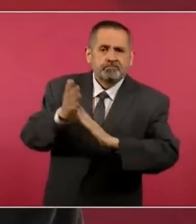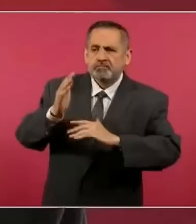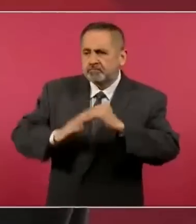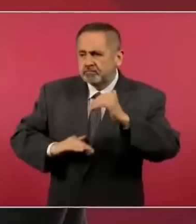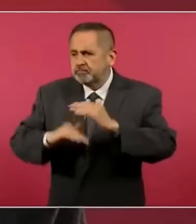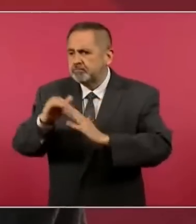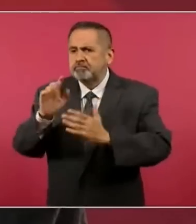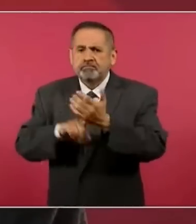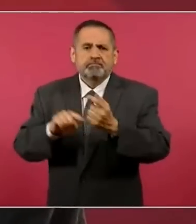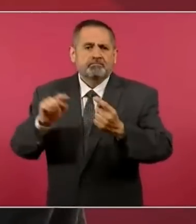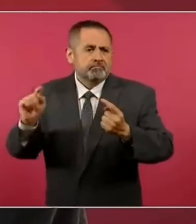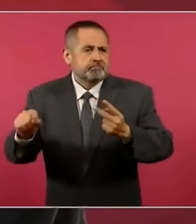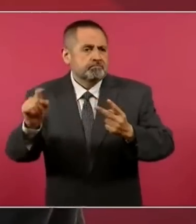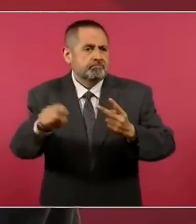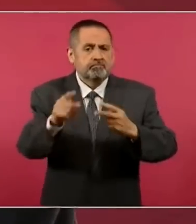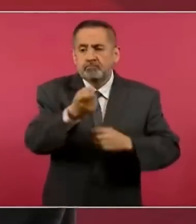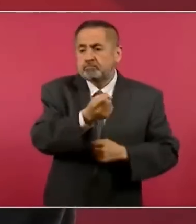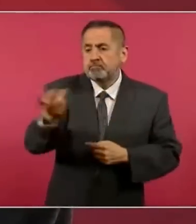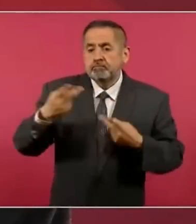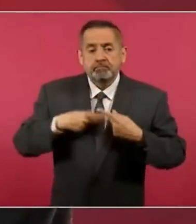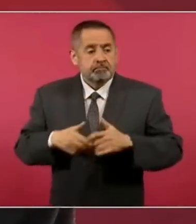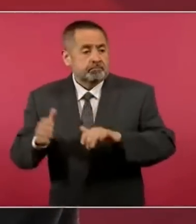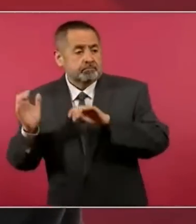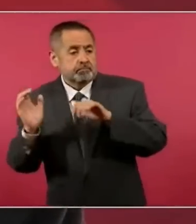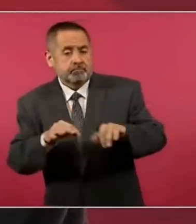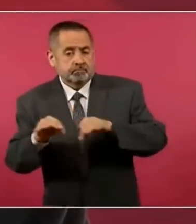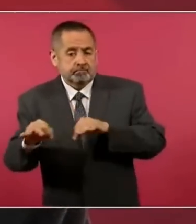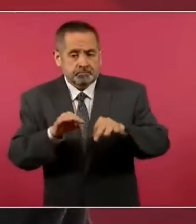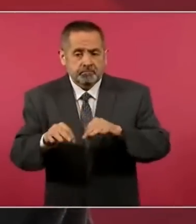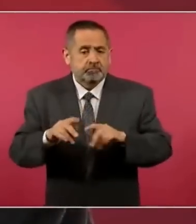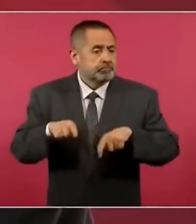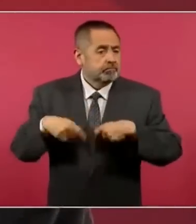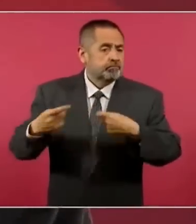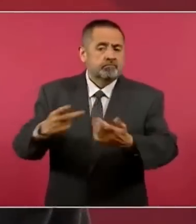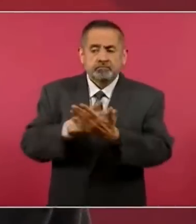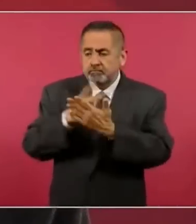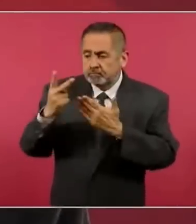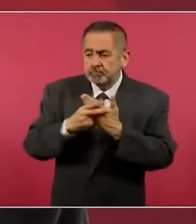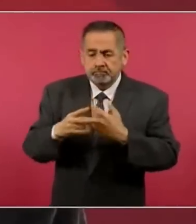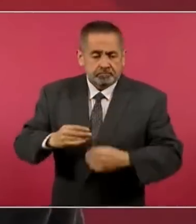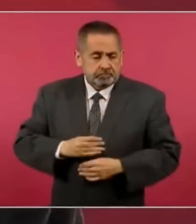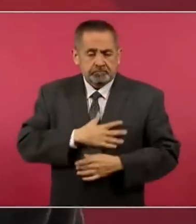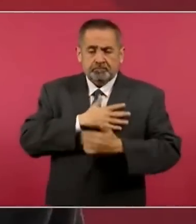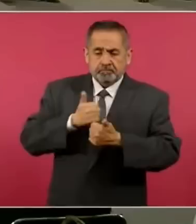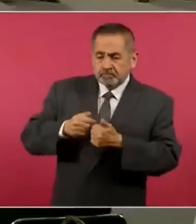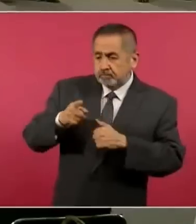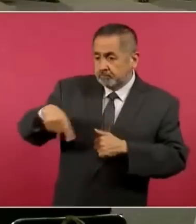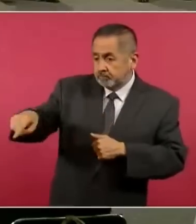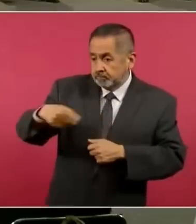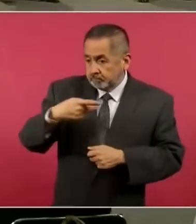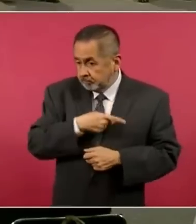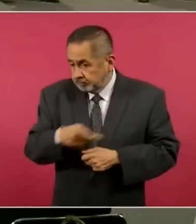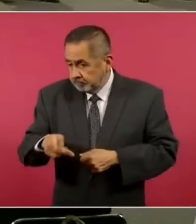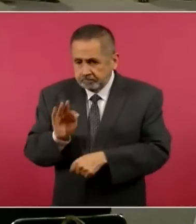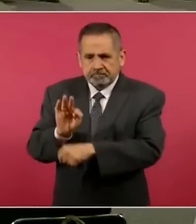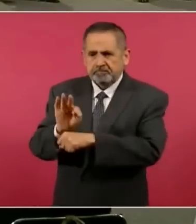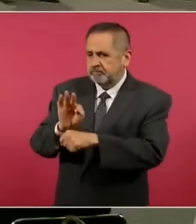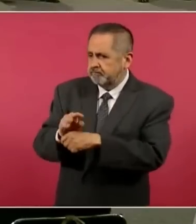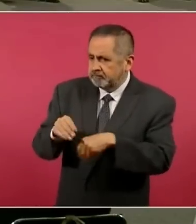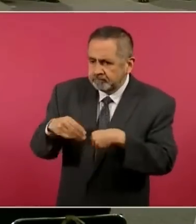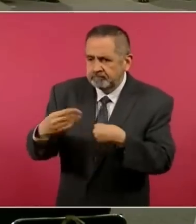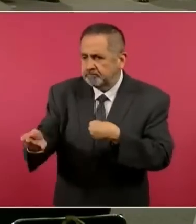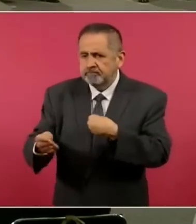para el empleo y programas de bienestar para los pobres. Es